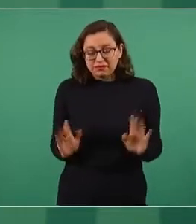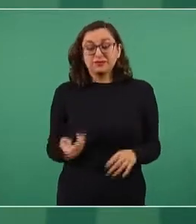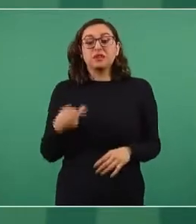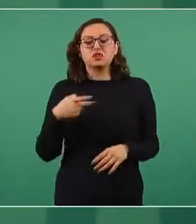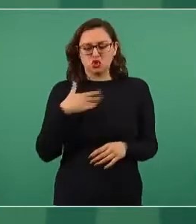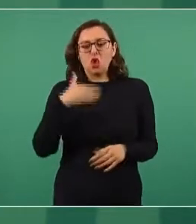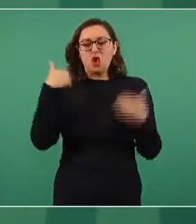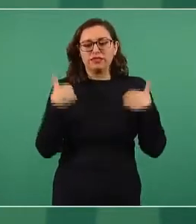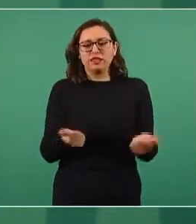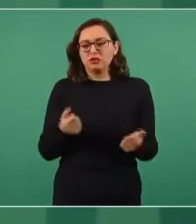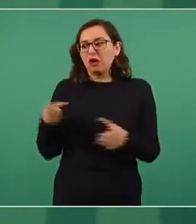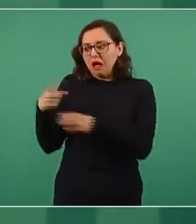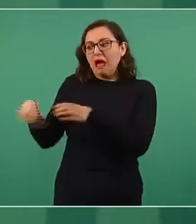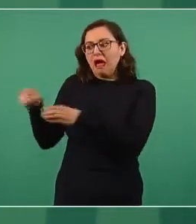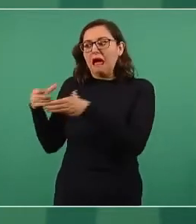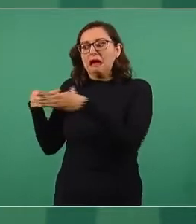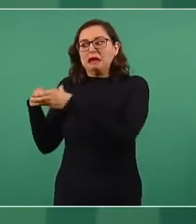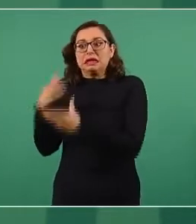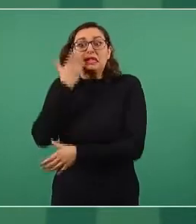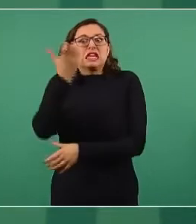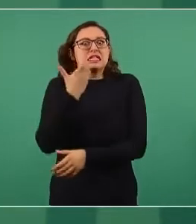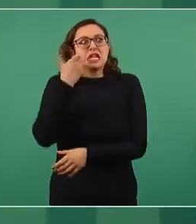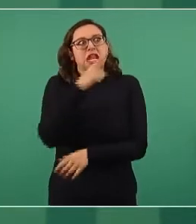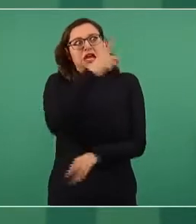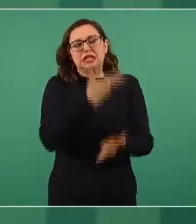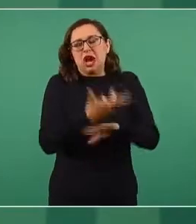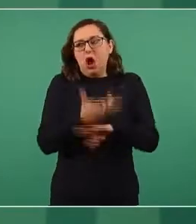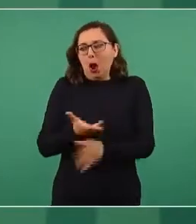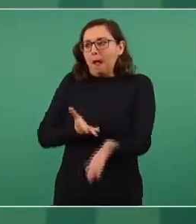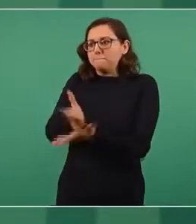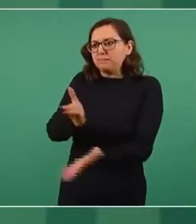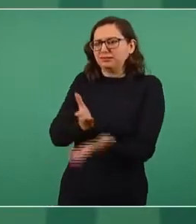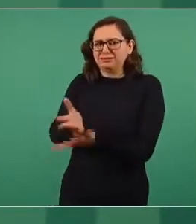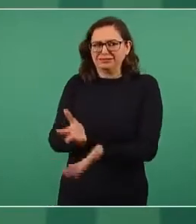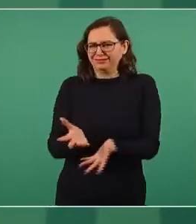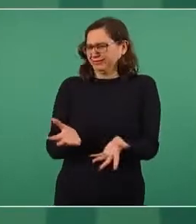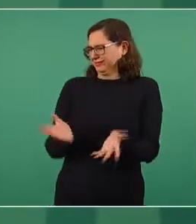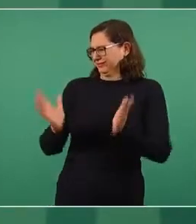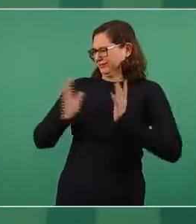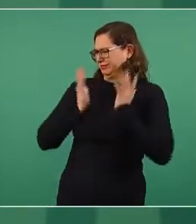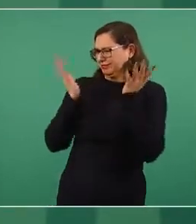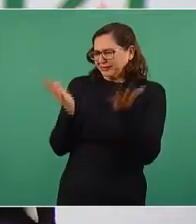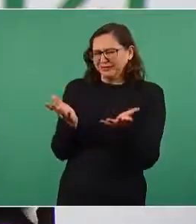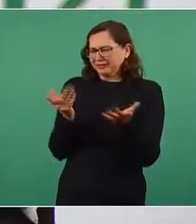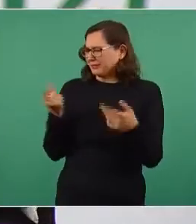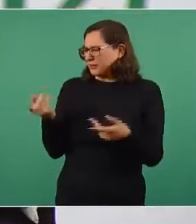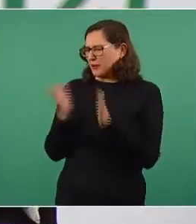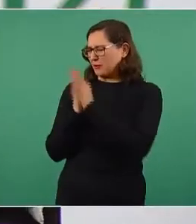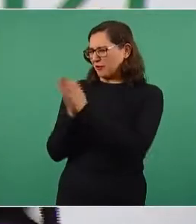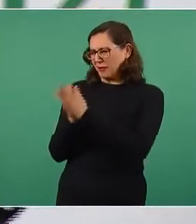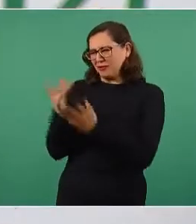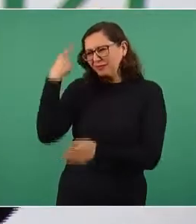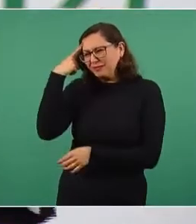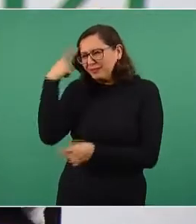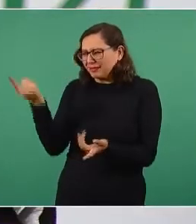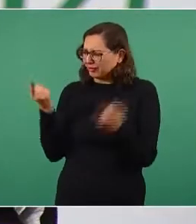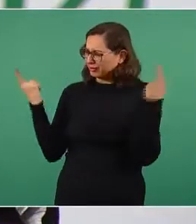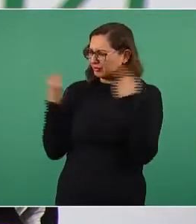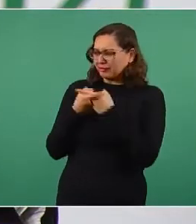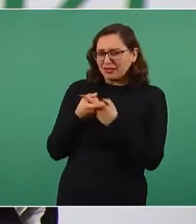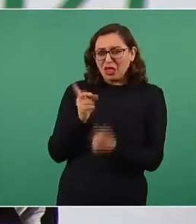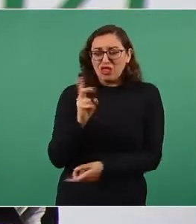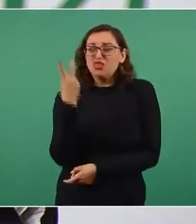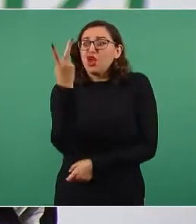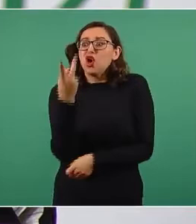esa idea, pero es una contradicción esencial. Es decir, estás a 2 días de una elección enorme en México, con todas las